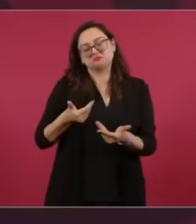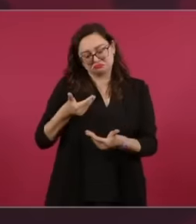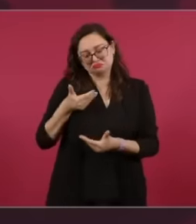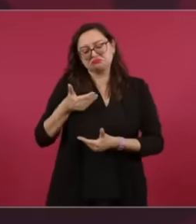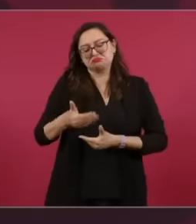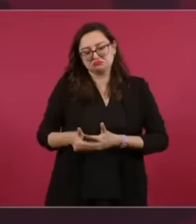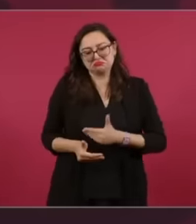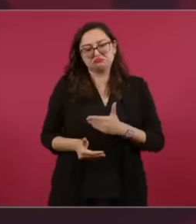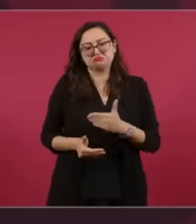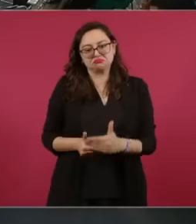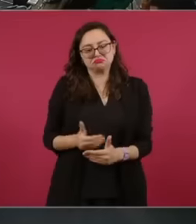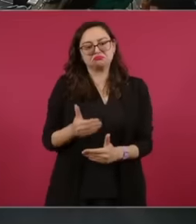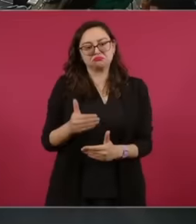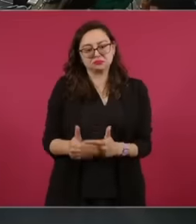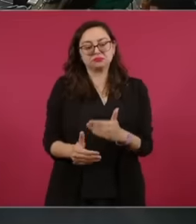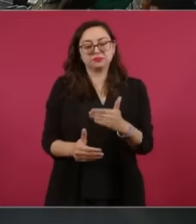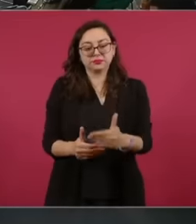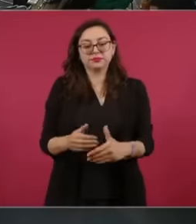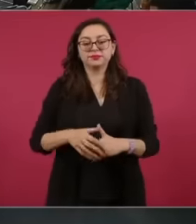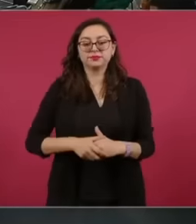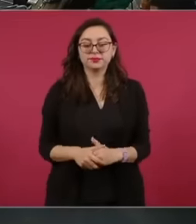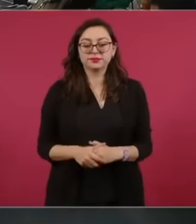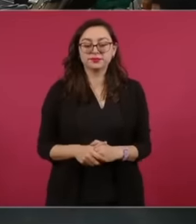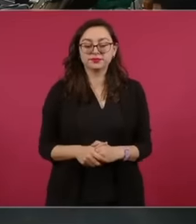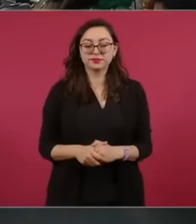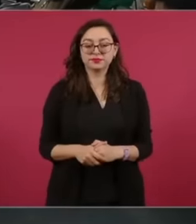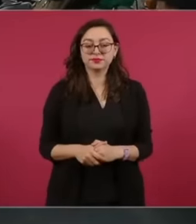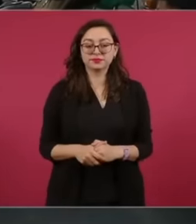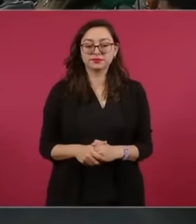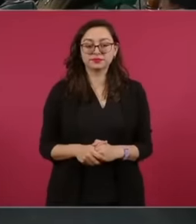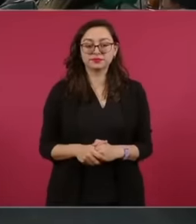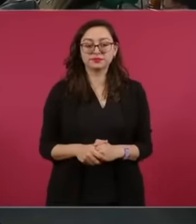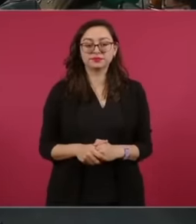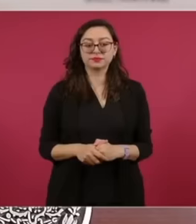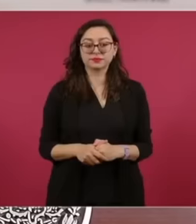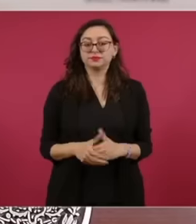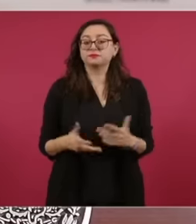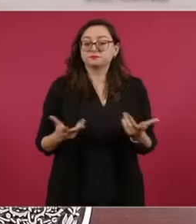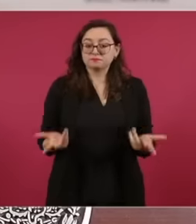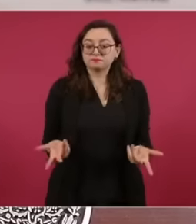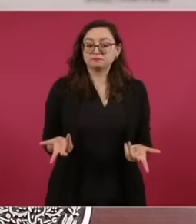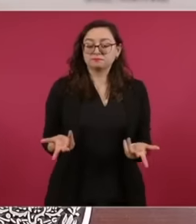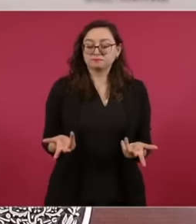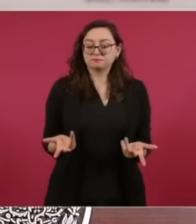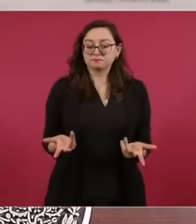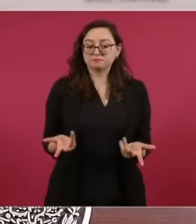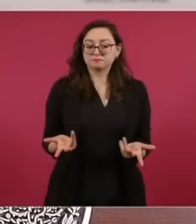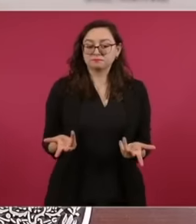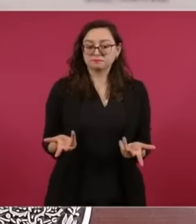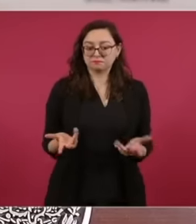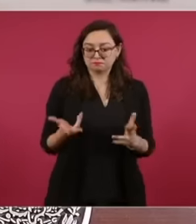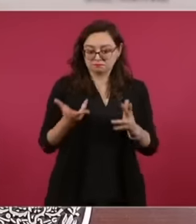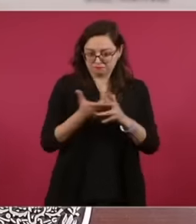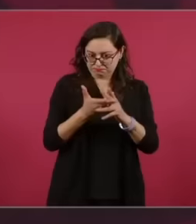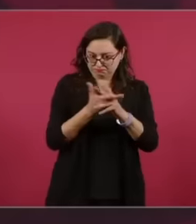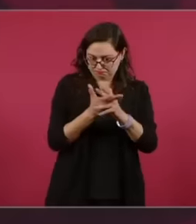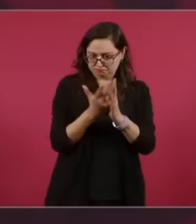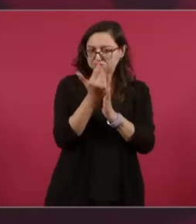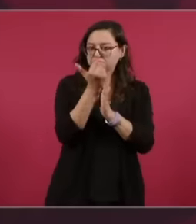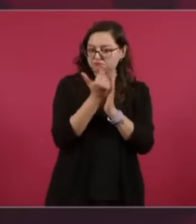avanzando. Ya se han reducido los